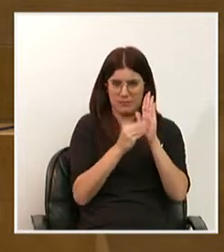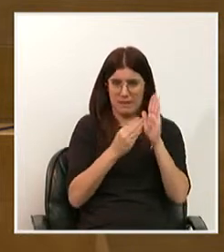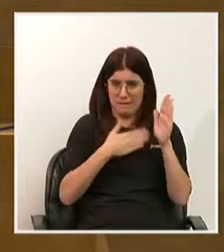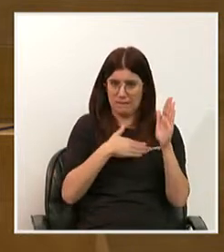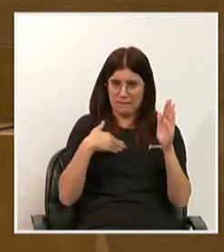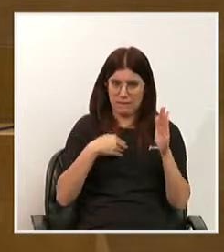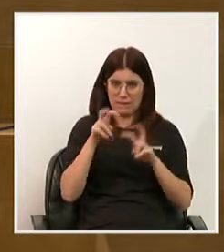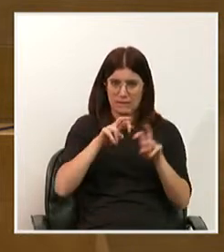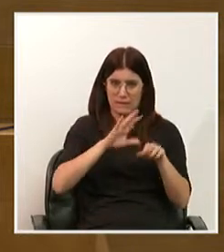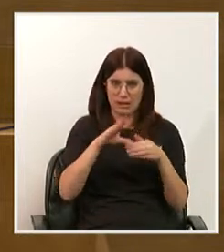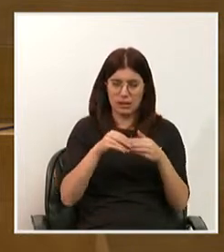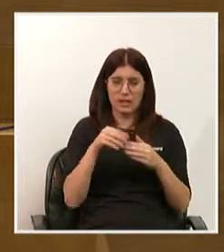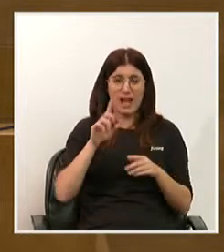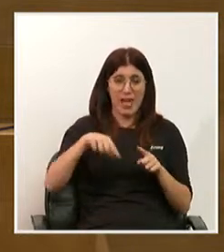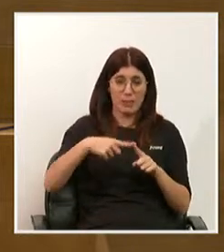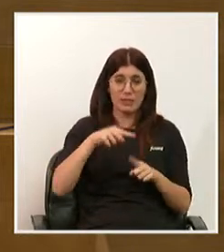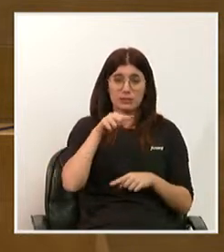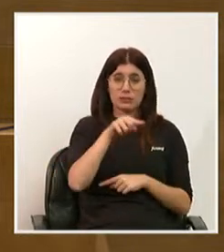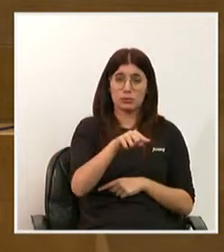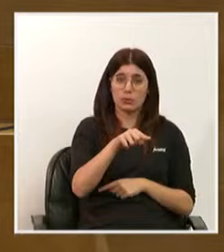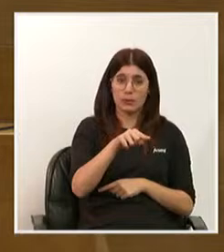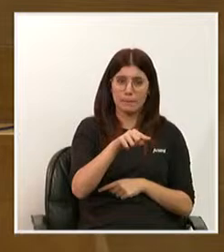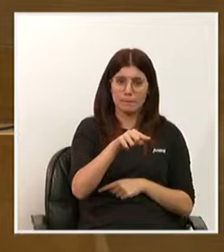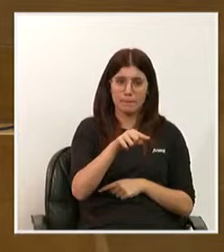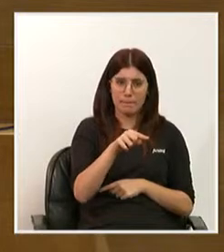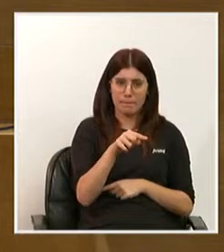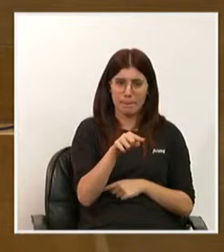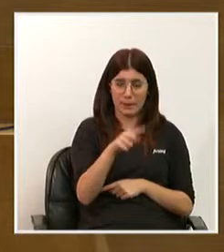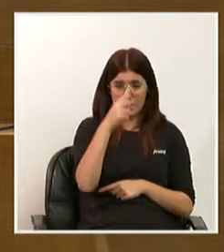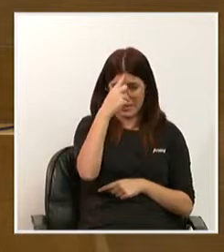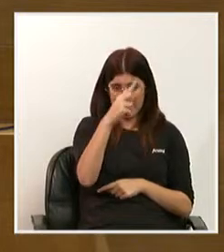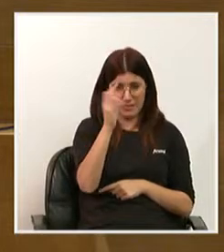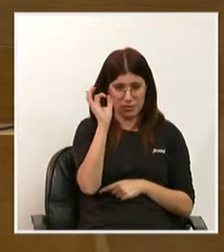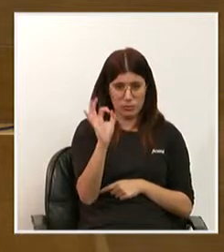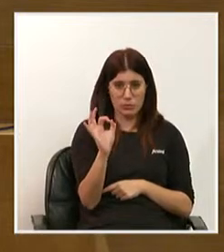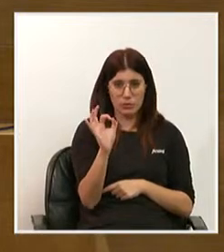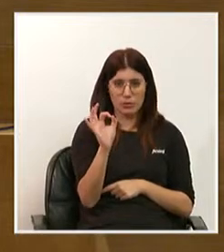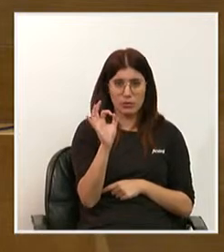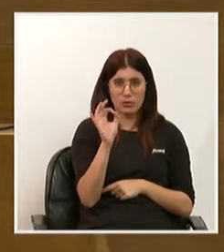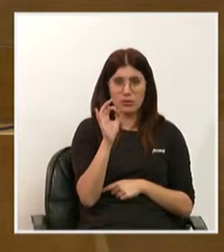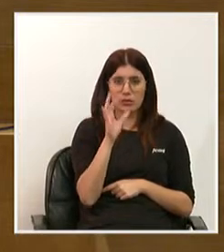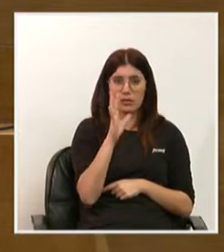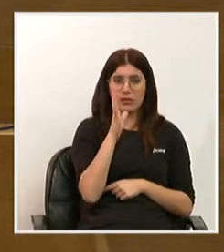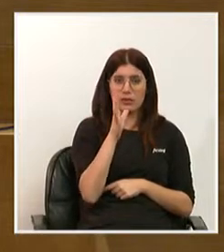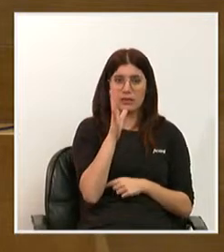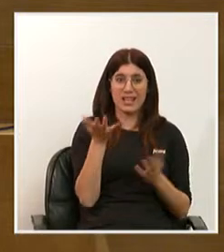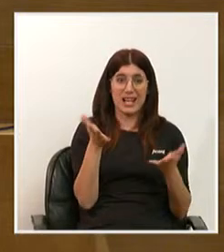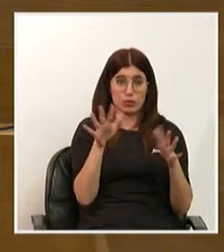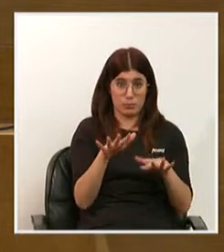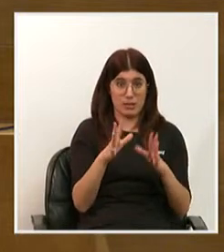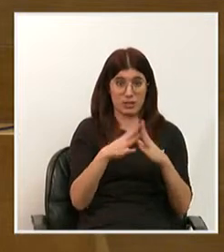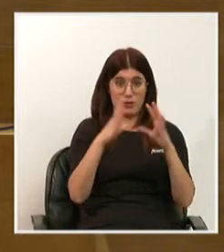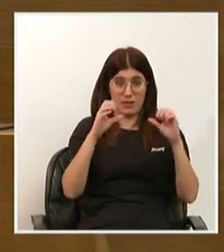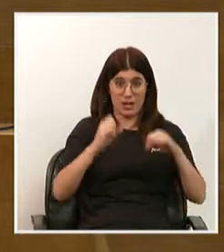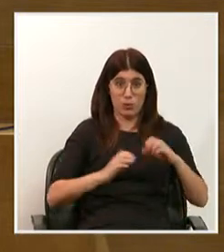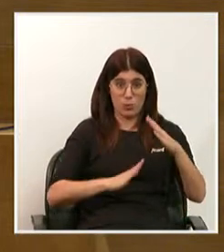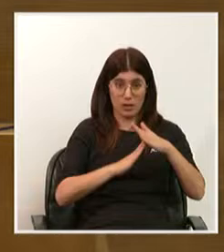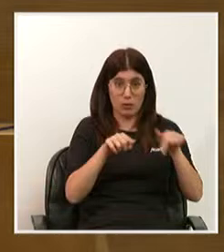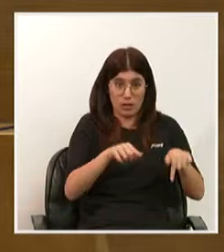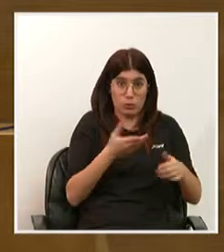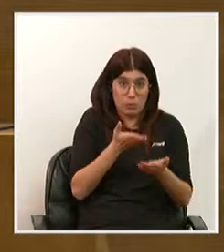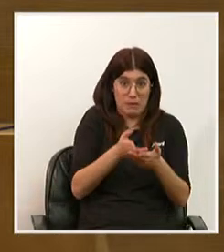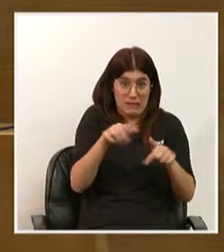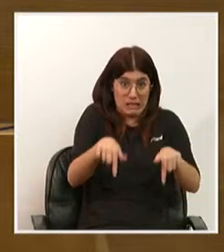Además usted estoy seguro que sabe que la suspensión del acuerdo lo que pide